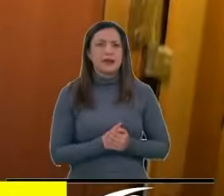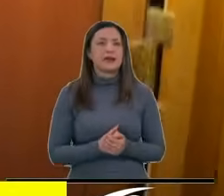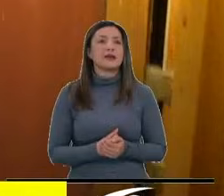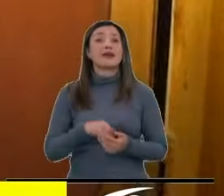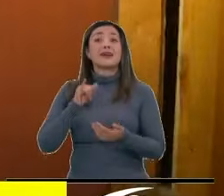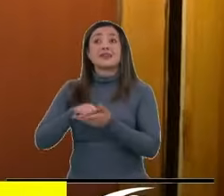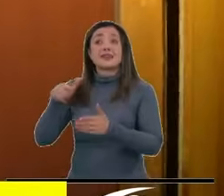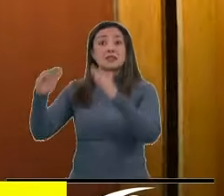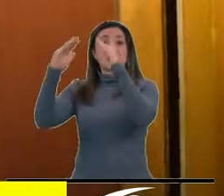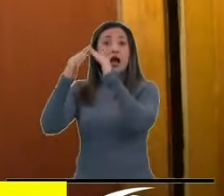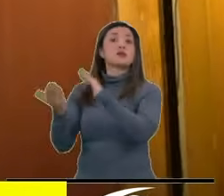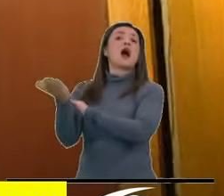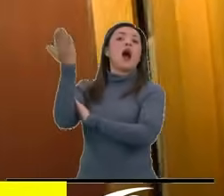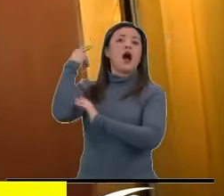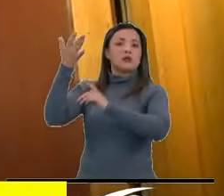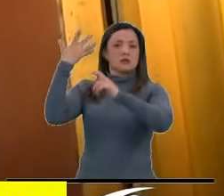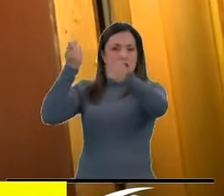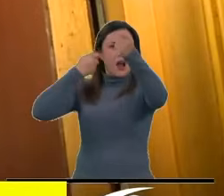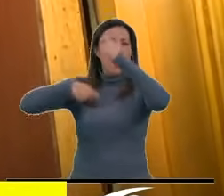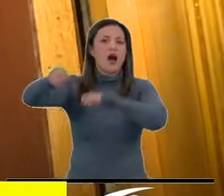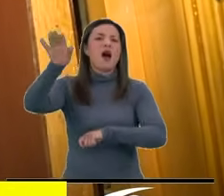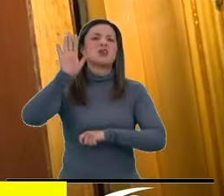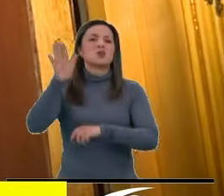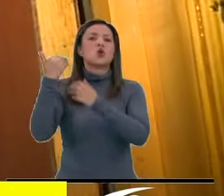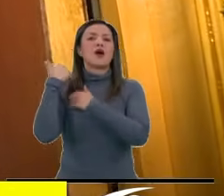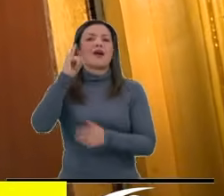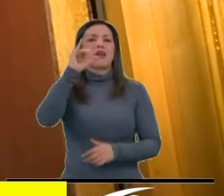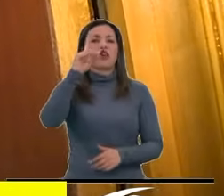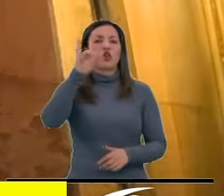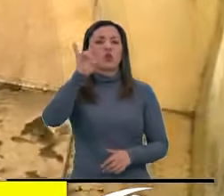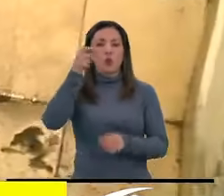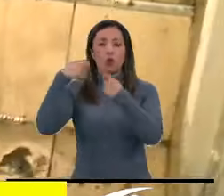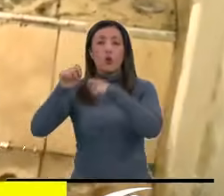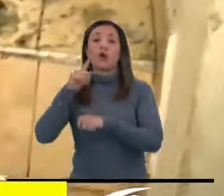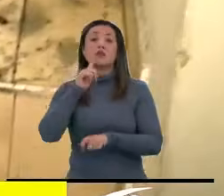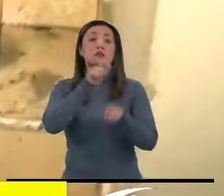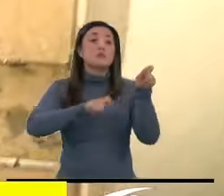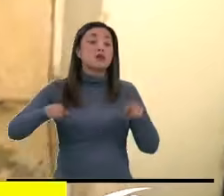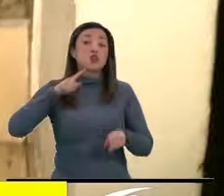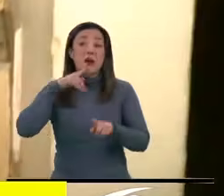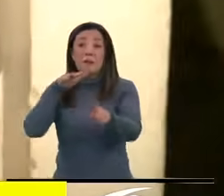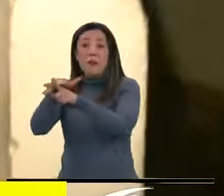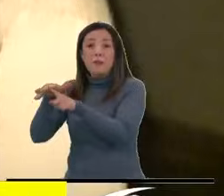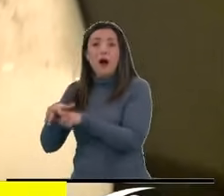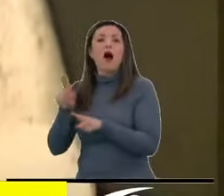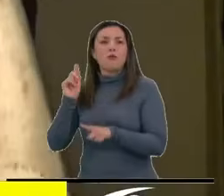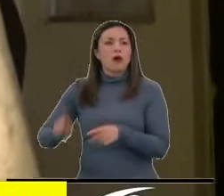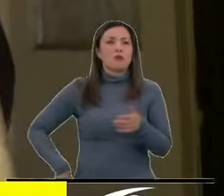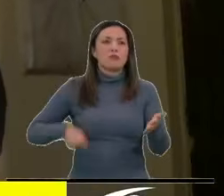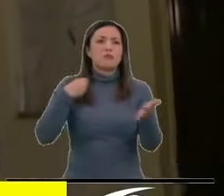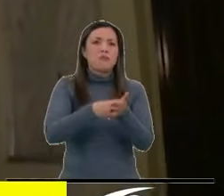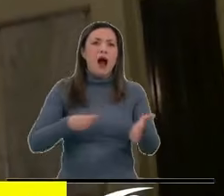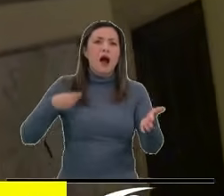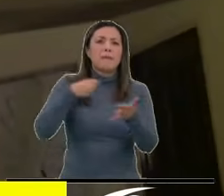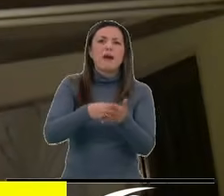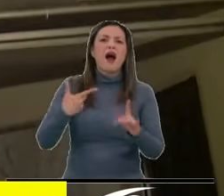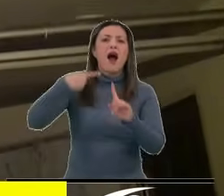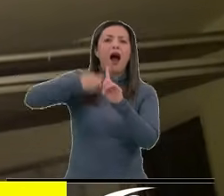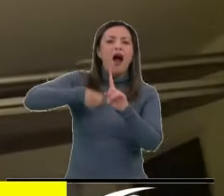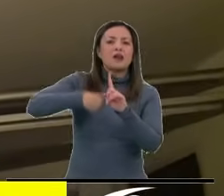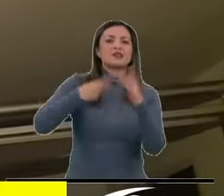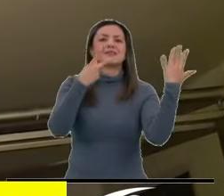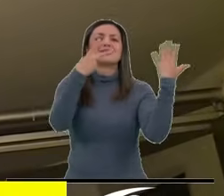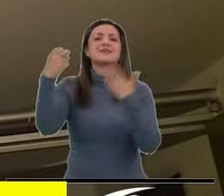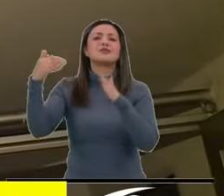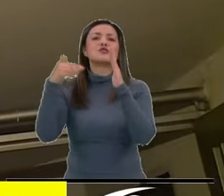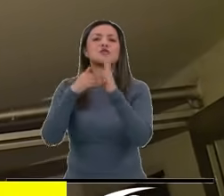ese predio ya había sido vendido al IDU. Dicen los afectados que a pesar de eso, estaban pagando 700.000 pesos de